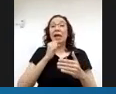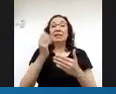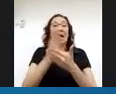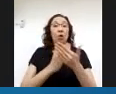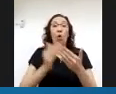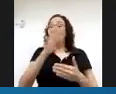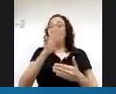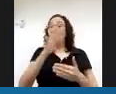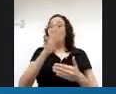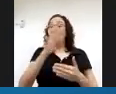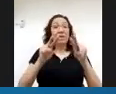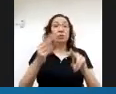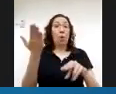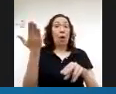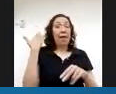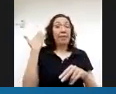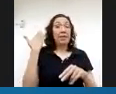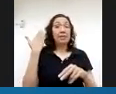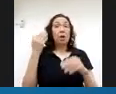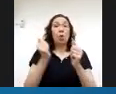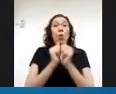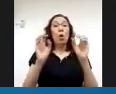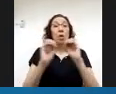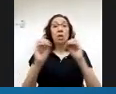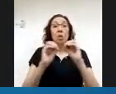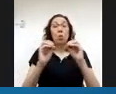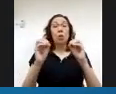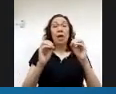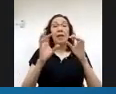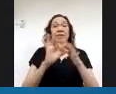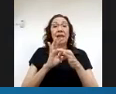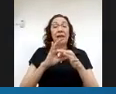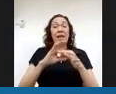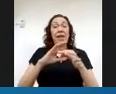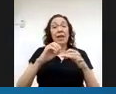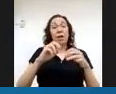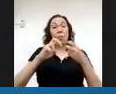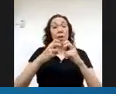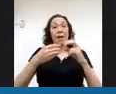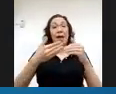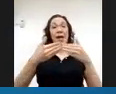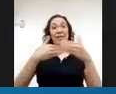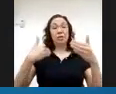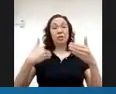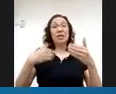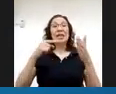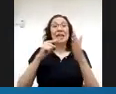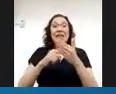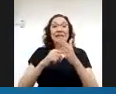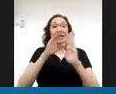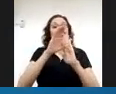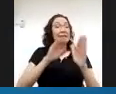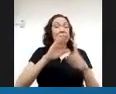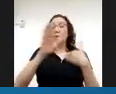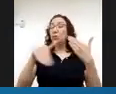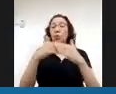nunca había sucedido antes con ninguna de las olas anteriores. Y es la característica en todos los países.